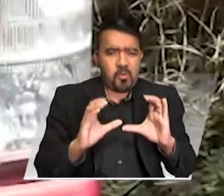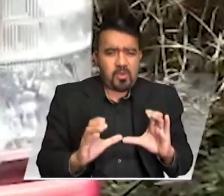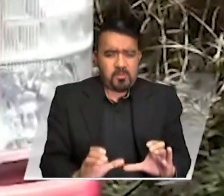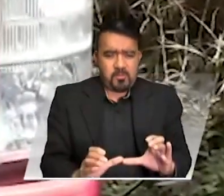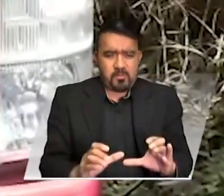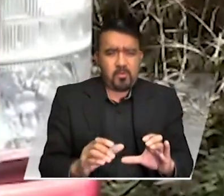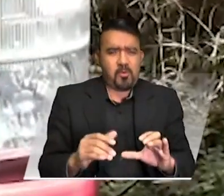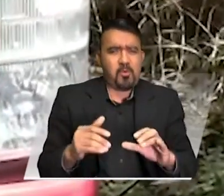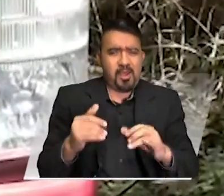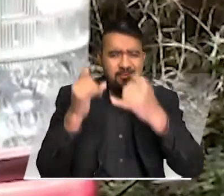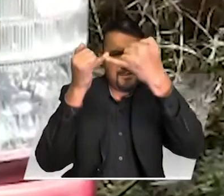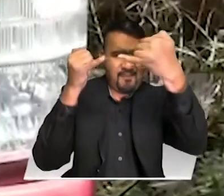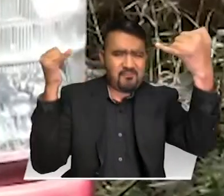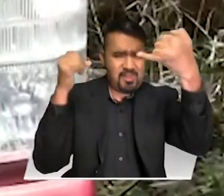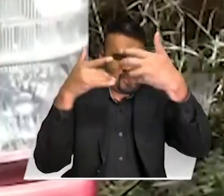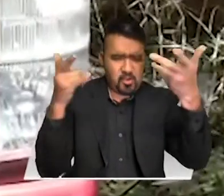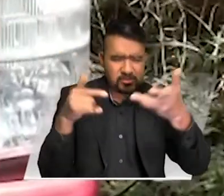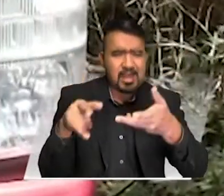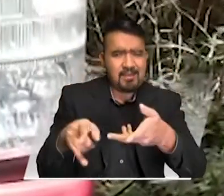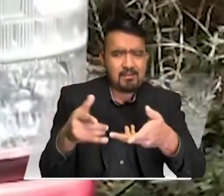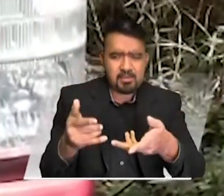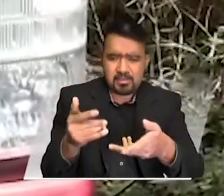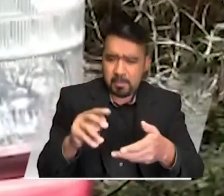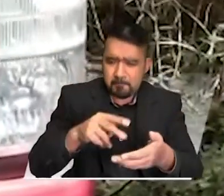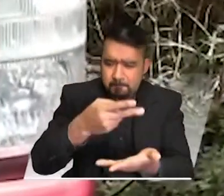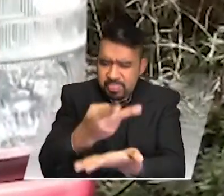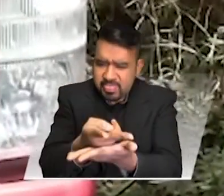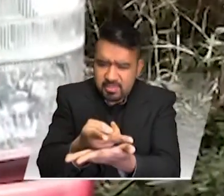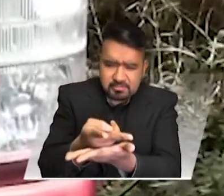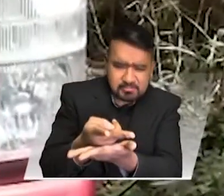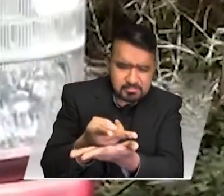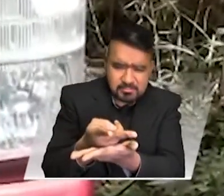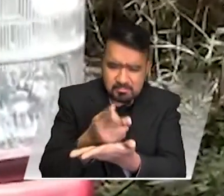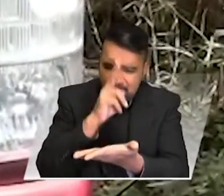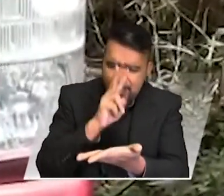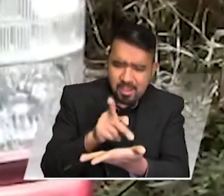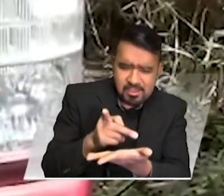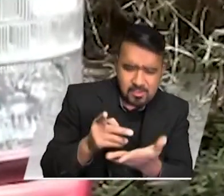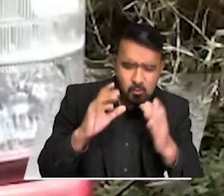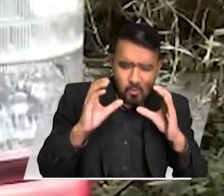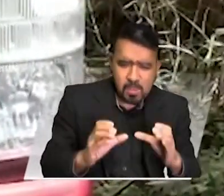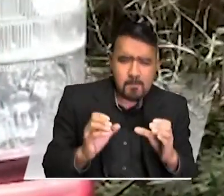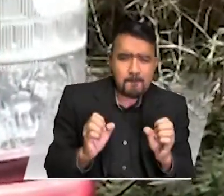con lividez, sin respiración. Se baliza la escena,